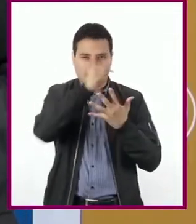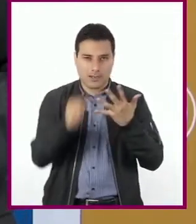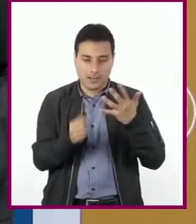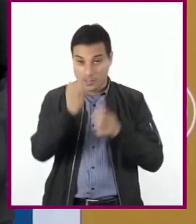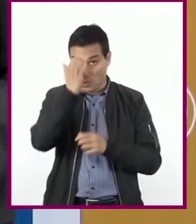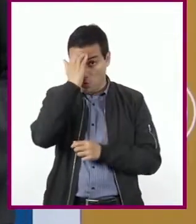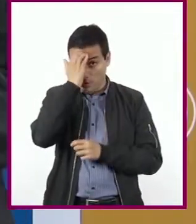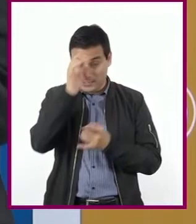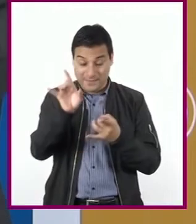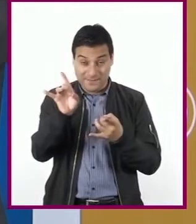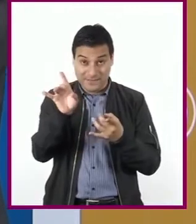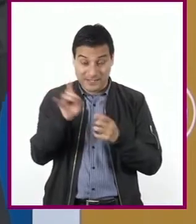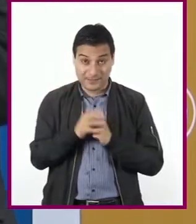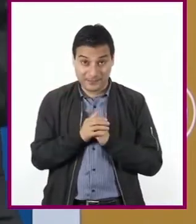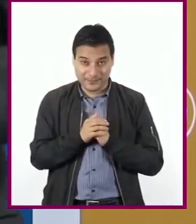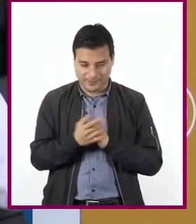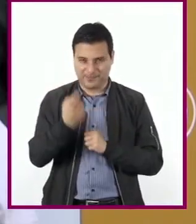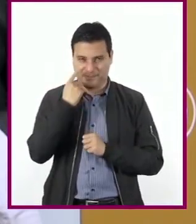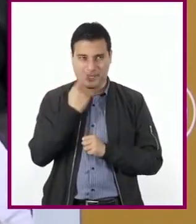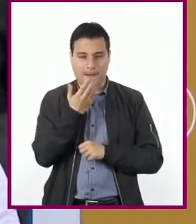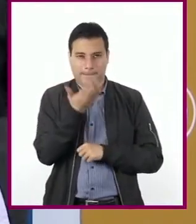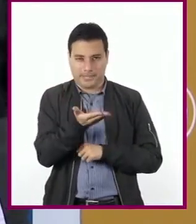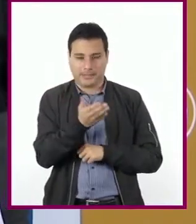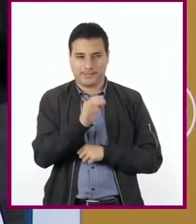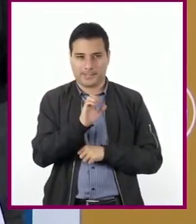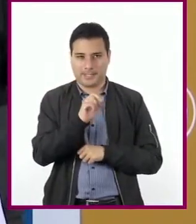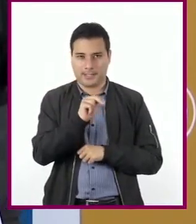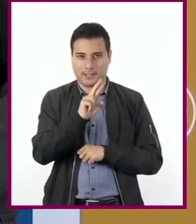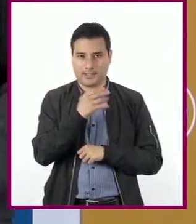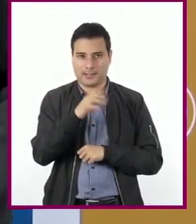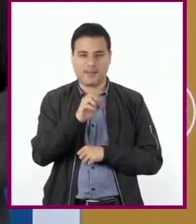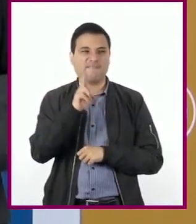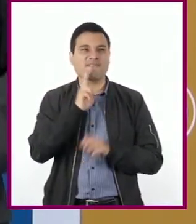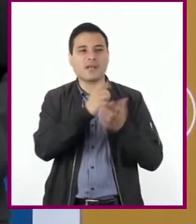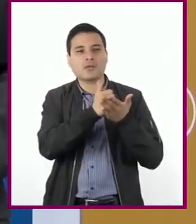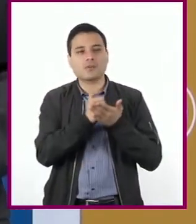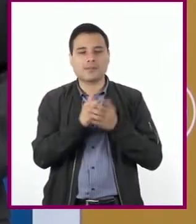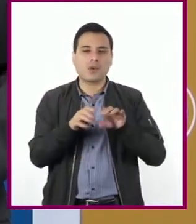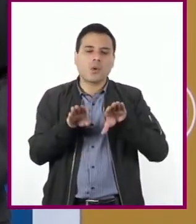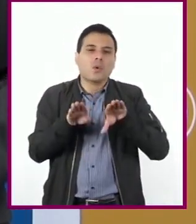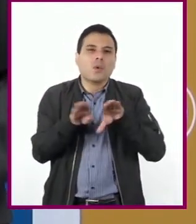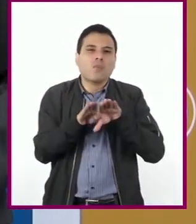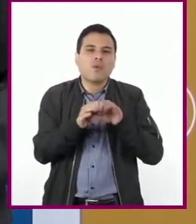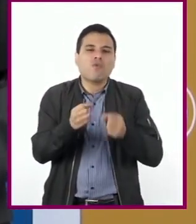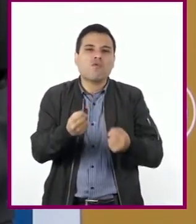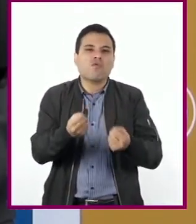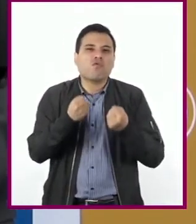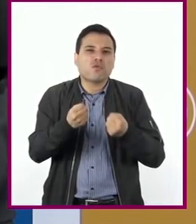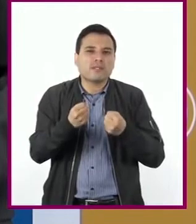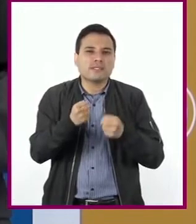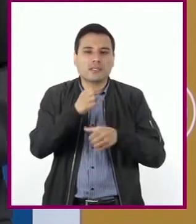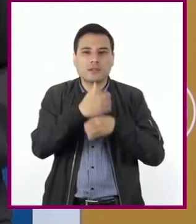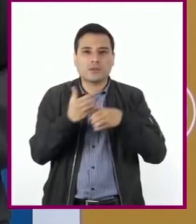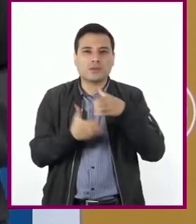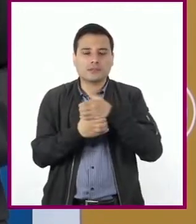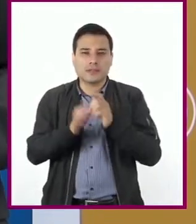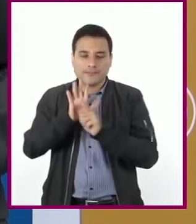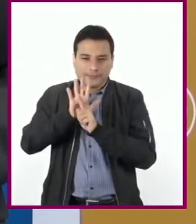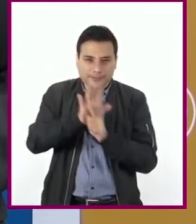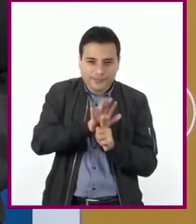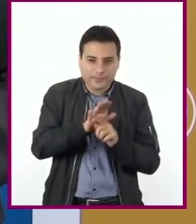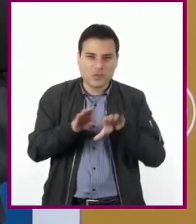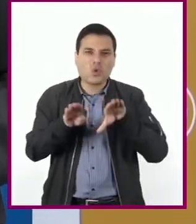vector, le vamos a pedir a Enrique que nos ayude a demostrar cómo se aplica una fuerza sobre un objeto y cómo